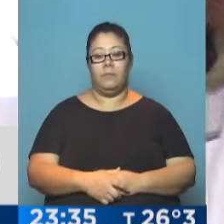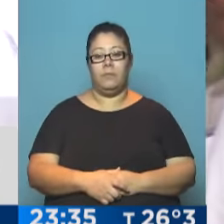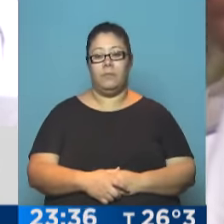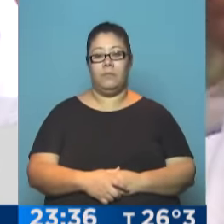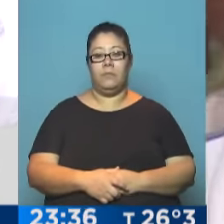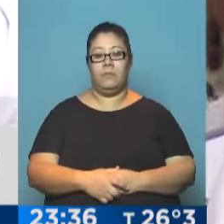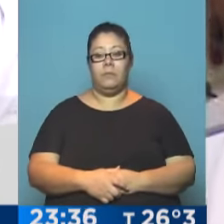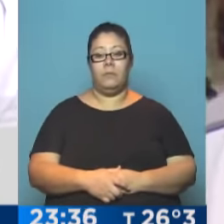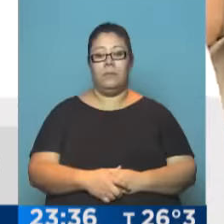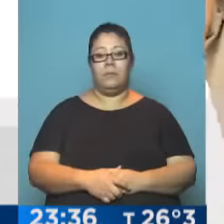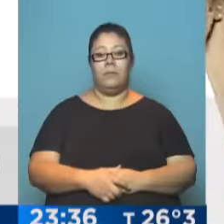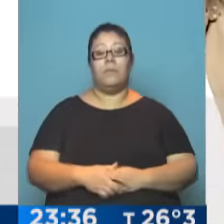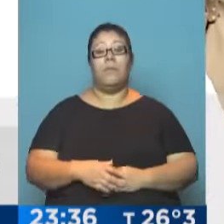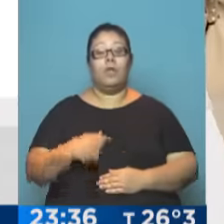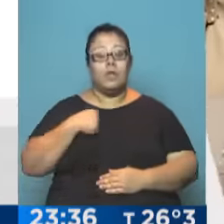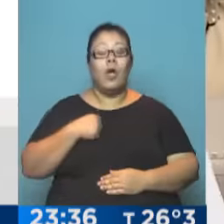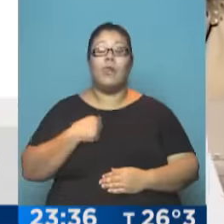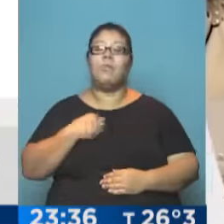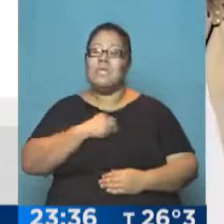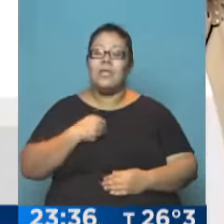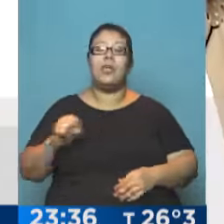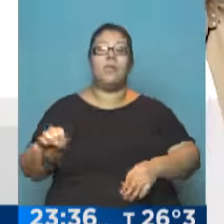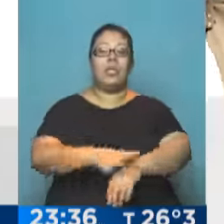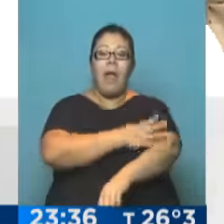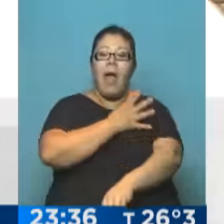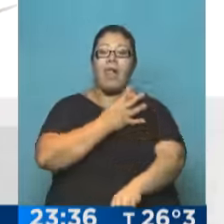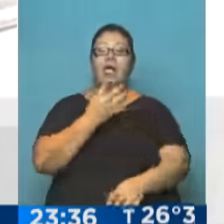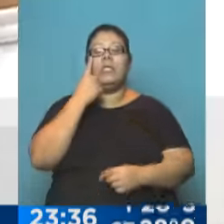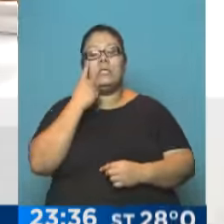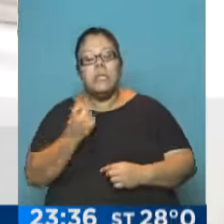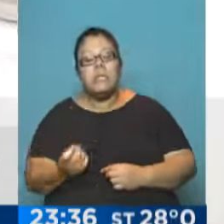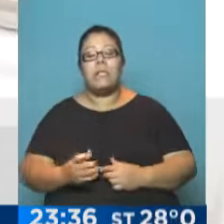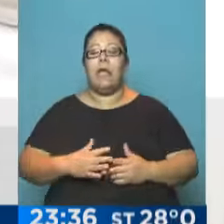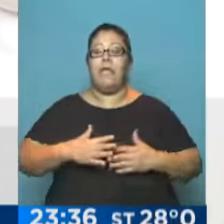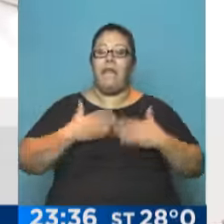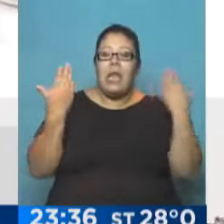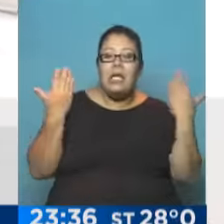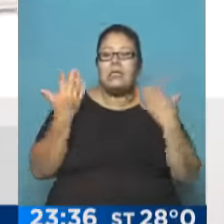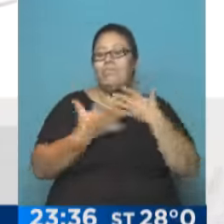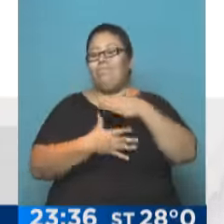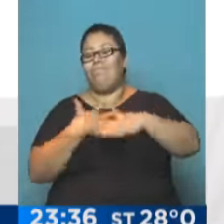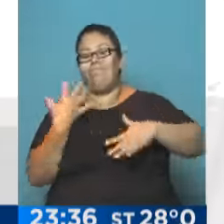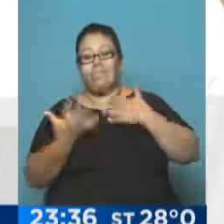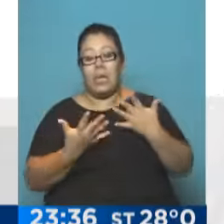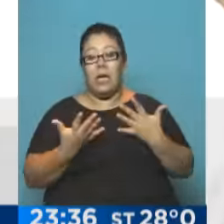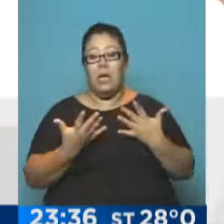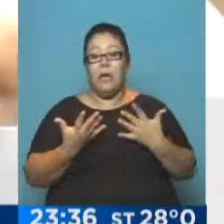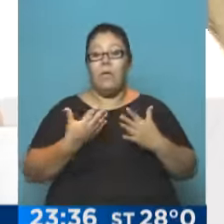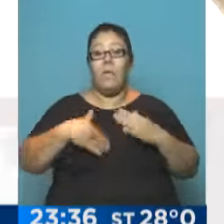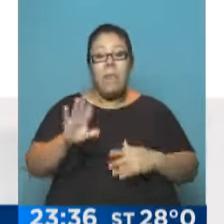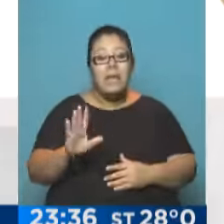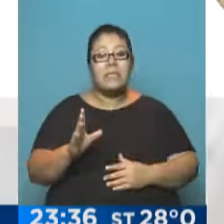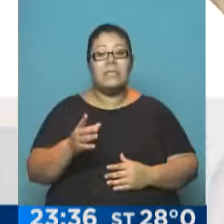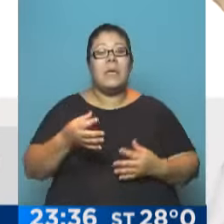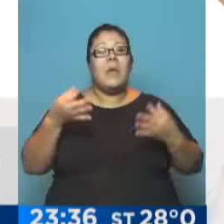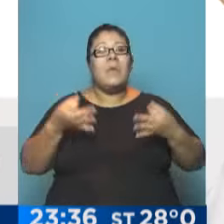Se siente bien, me siento emocionado, triste, feliz, pero dentro de todo me siento bien